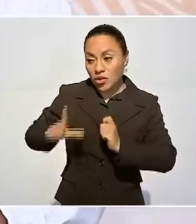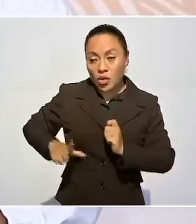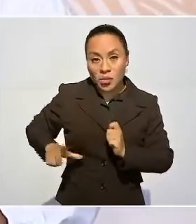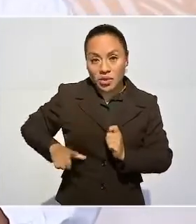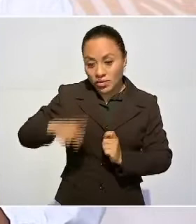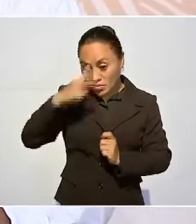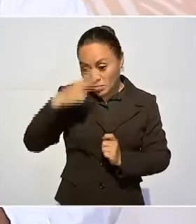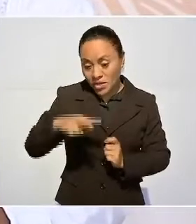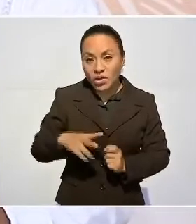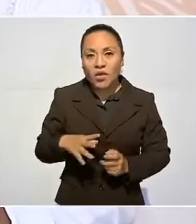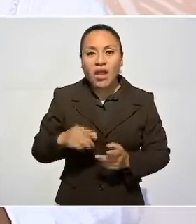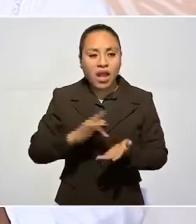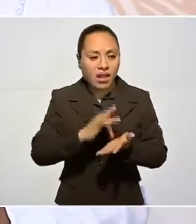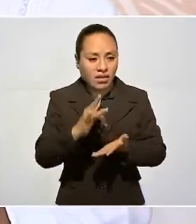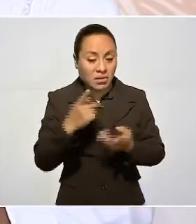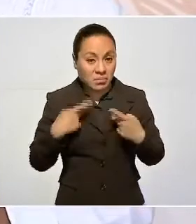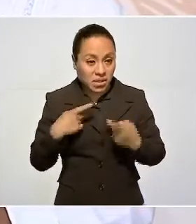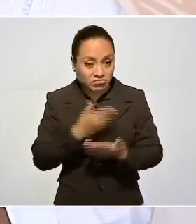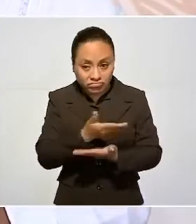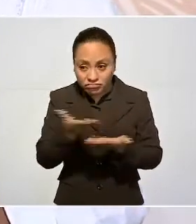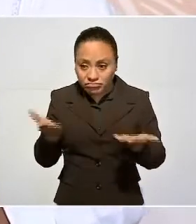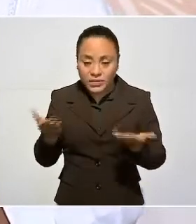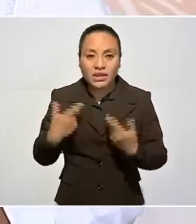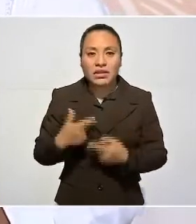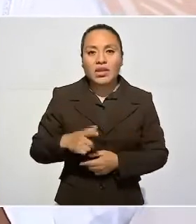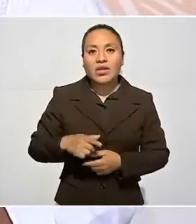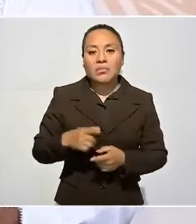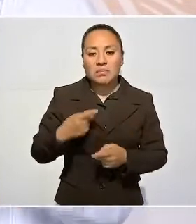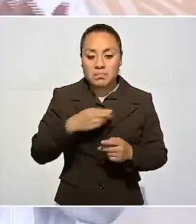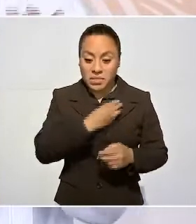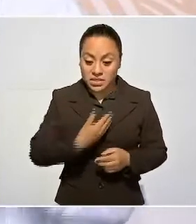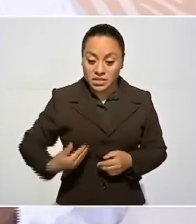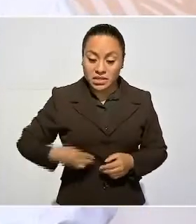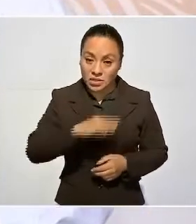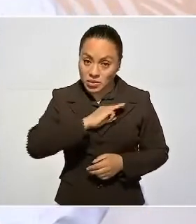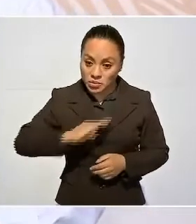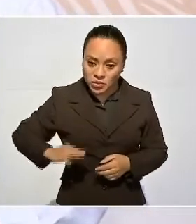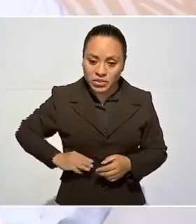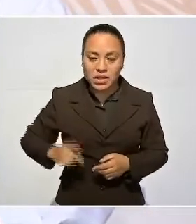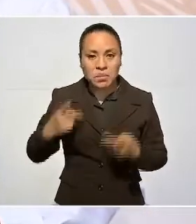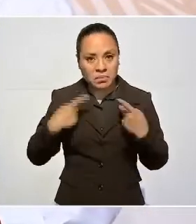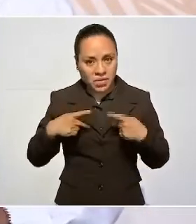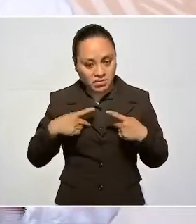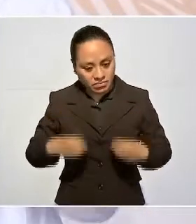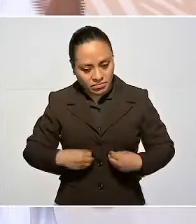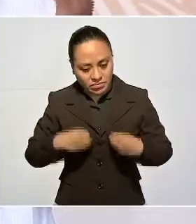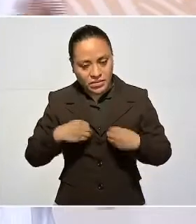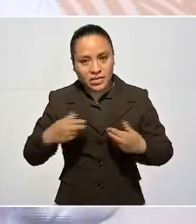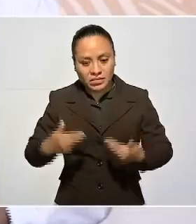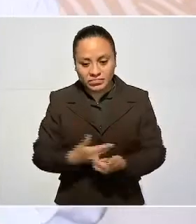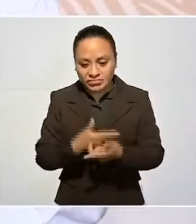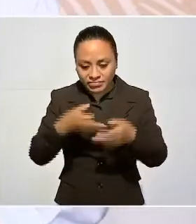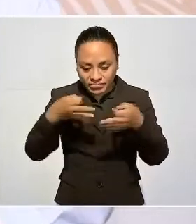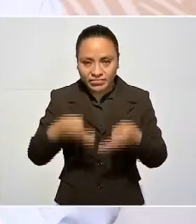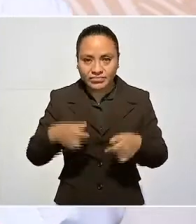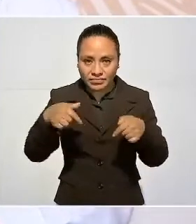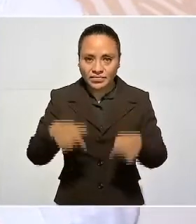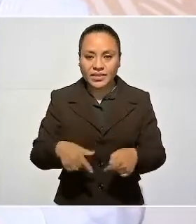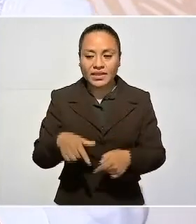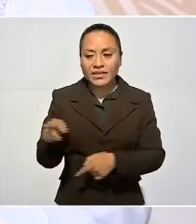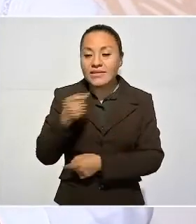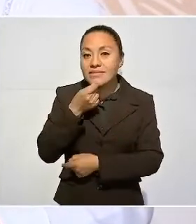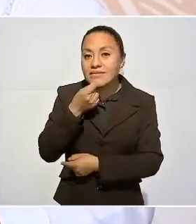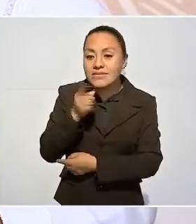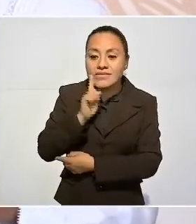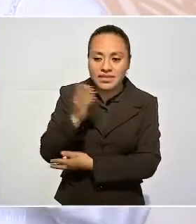las autoridades municipales y comunales de Guelatao, a sus habitantes, a la niña Yamilet